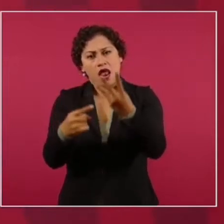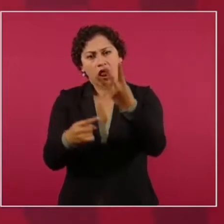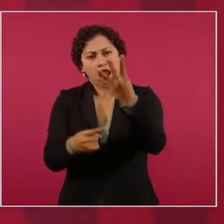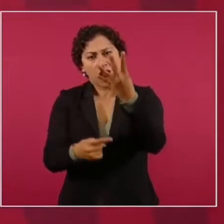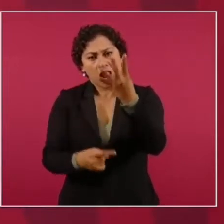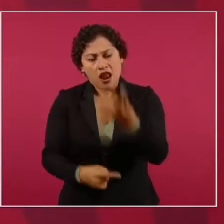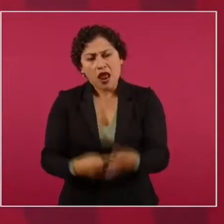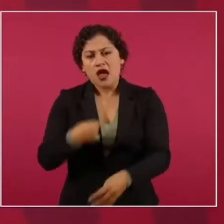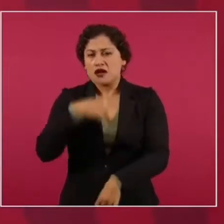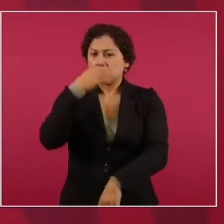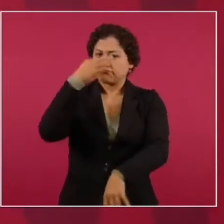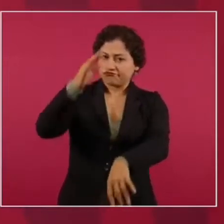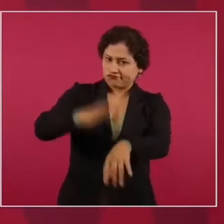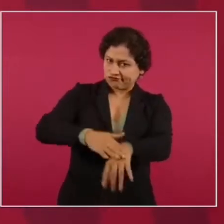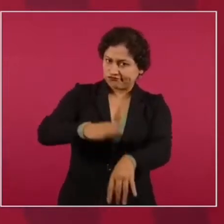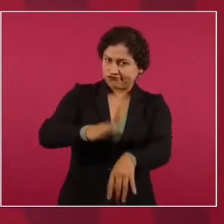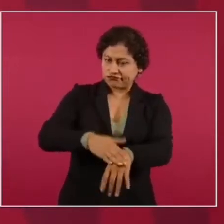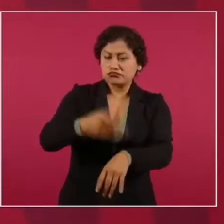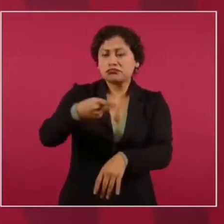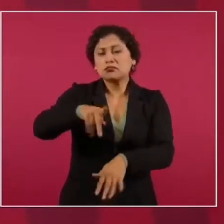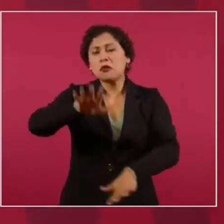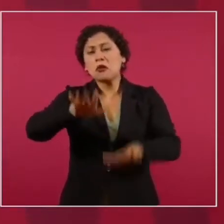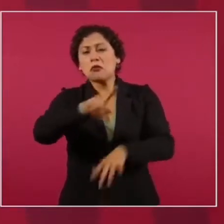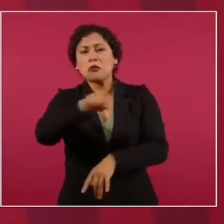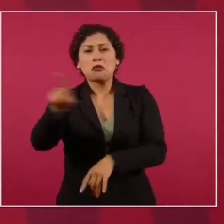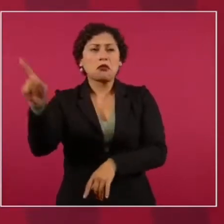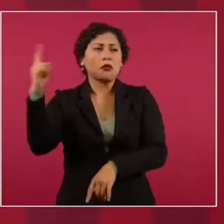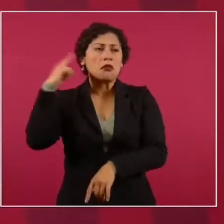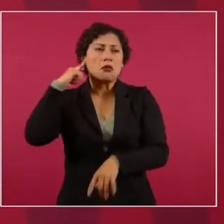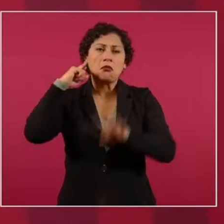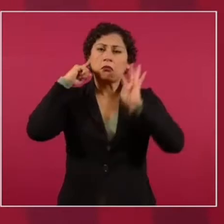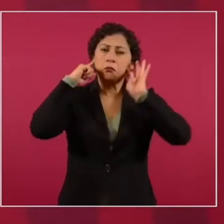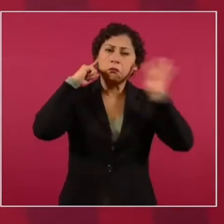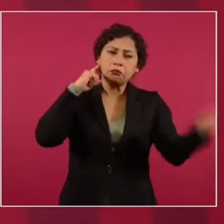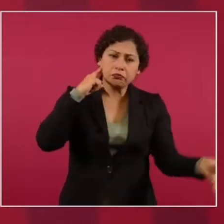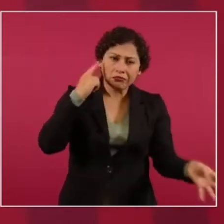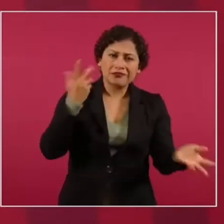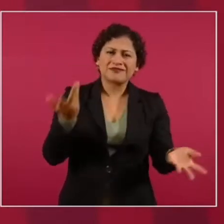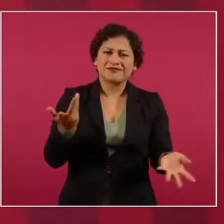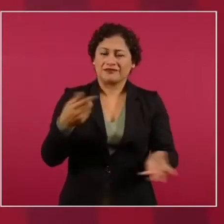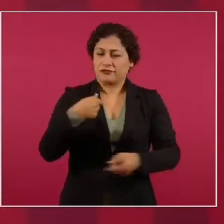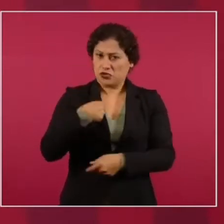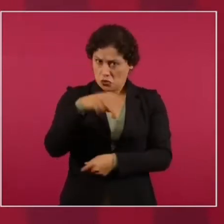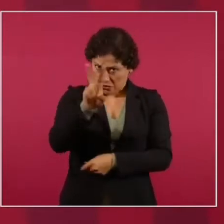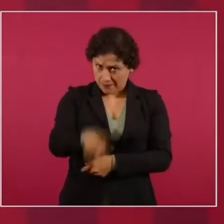Cuando digo y puedo probar que en el periodo neoliberal,